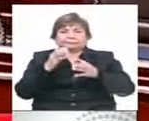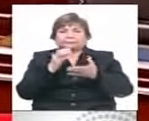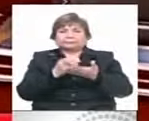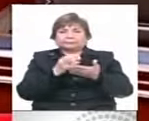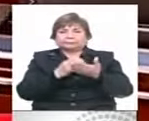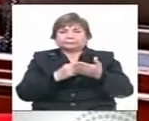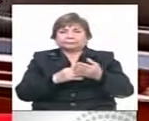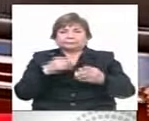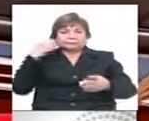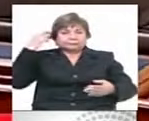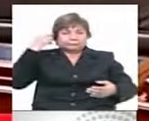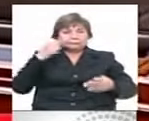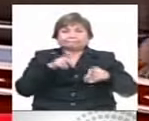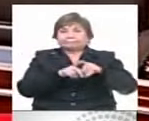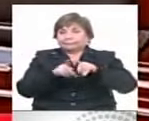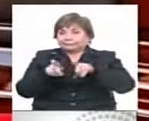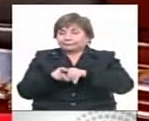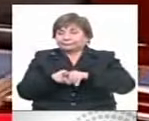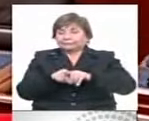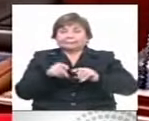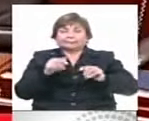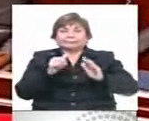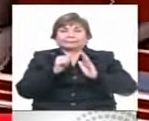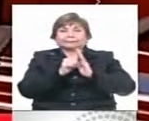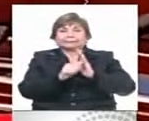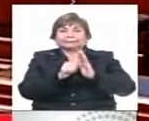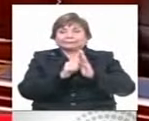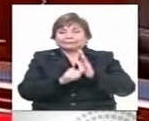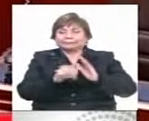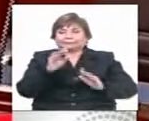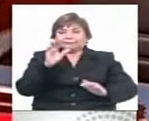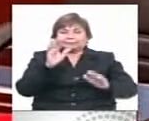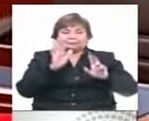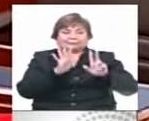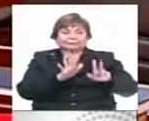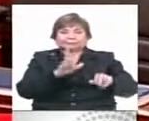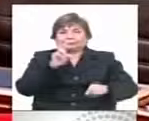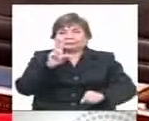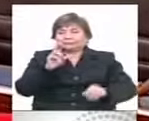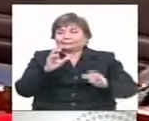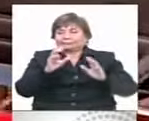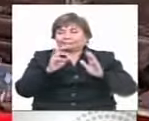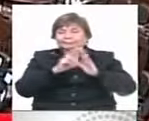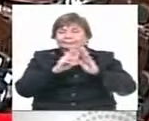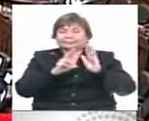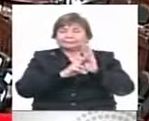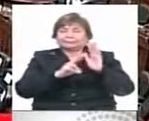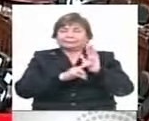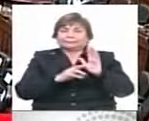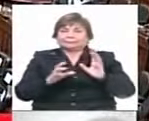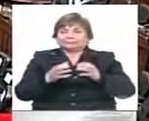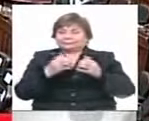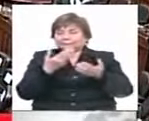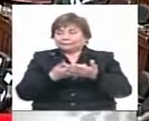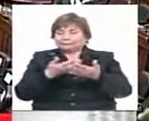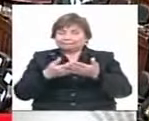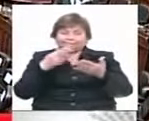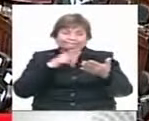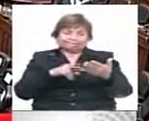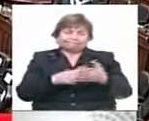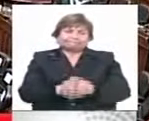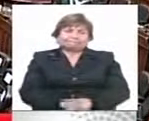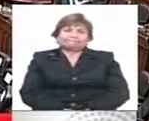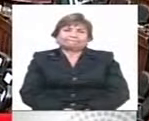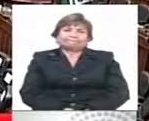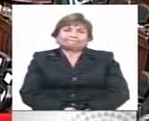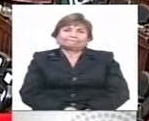Política y de igual manera en el artículo 82 del reglamento del Congreso. Para dar lectura, ¿qué